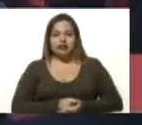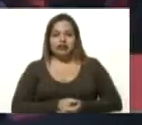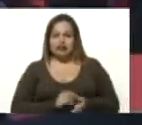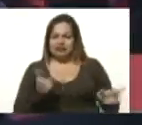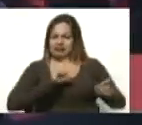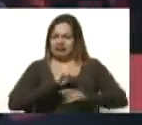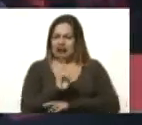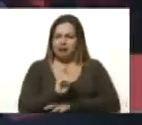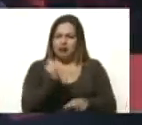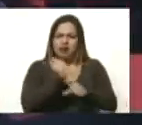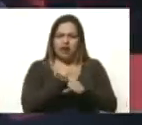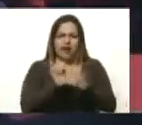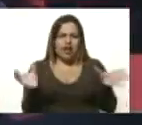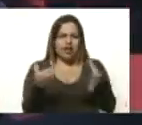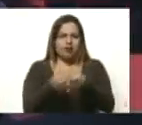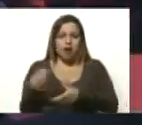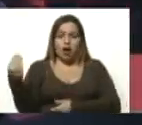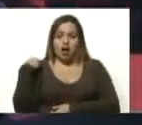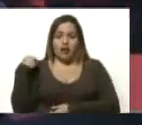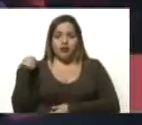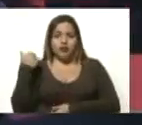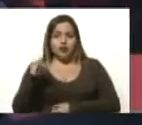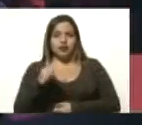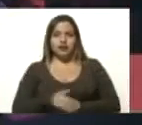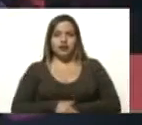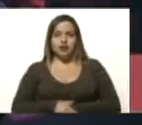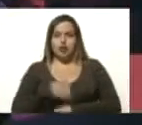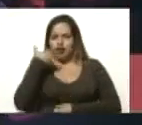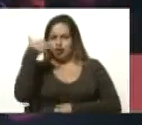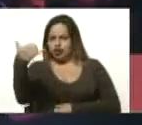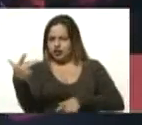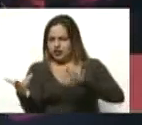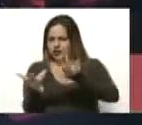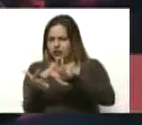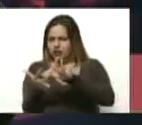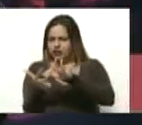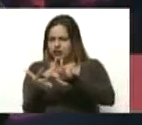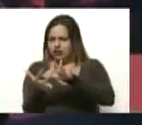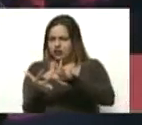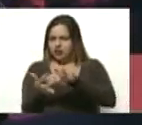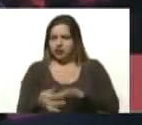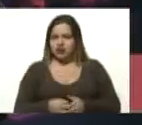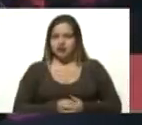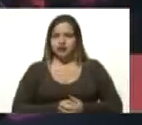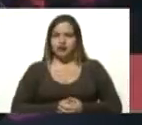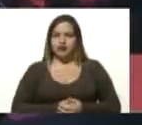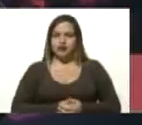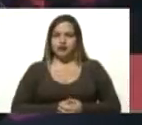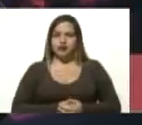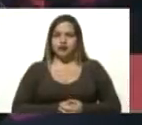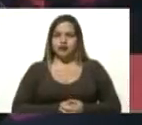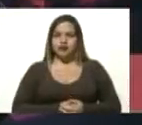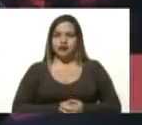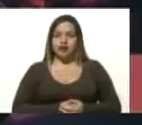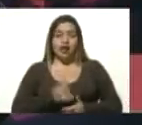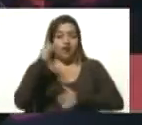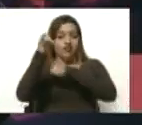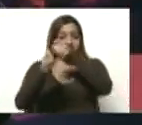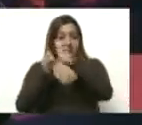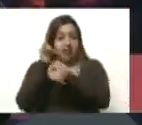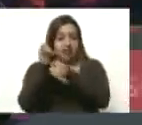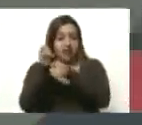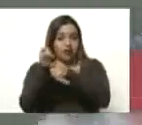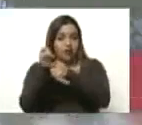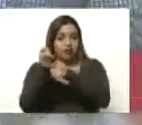equipo de producción nos informa que tenemos en línea, si lo tenemos, vamos a colocarlo, el video de